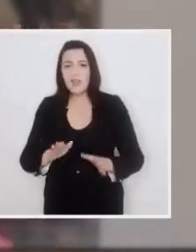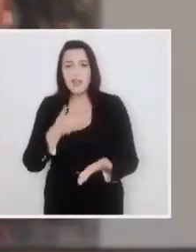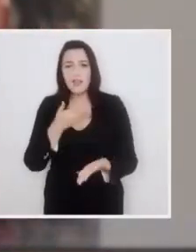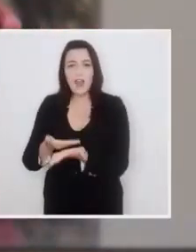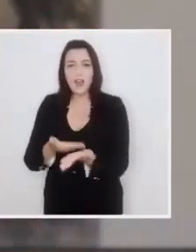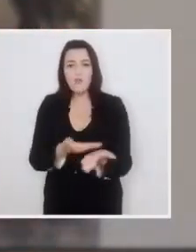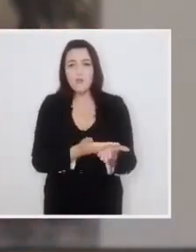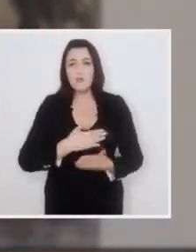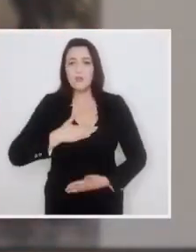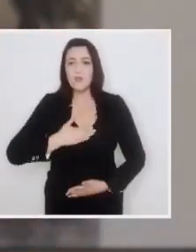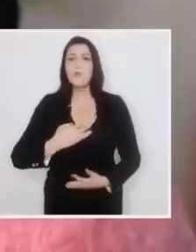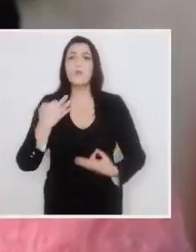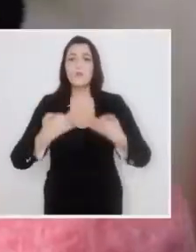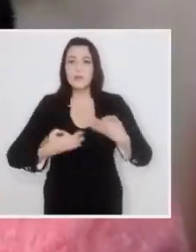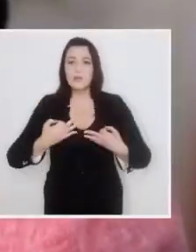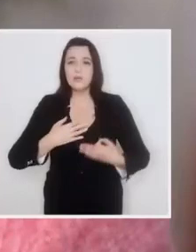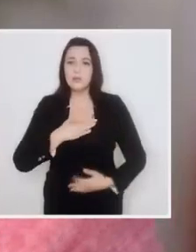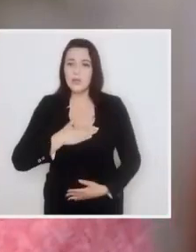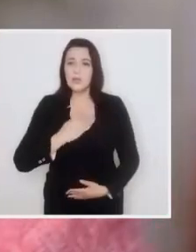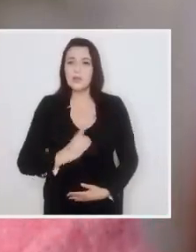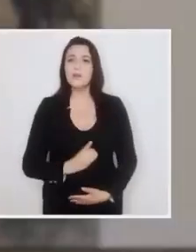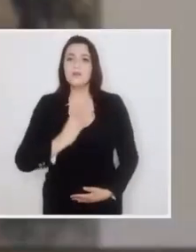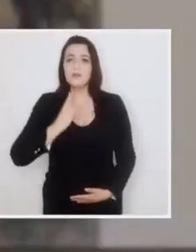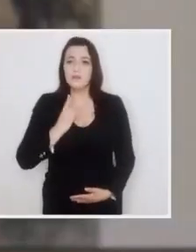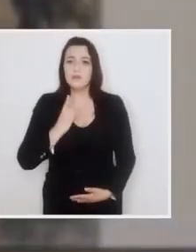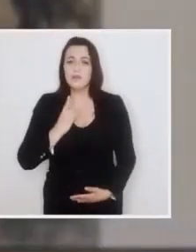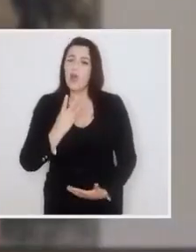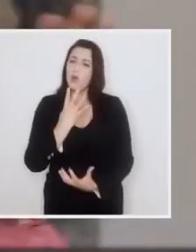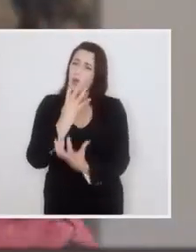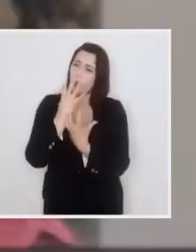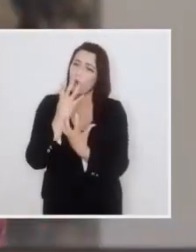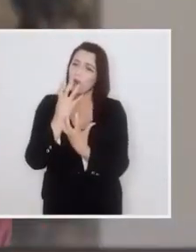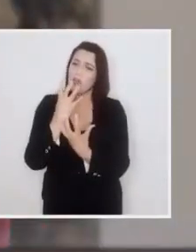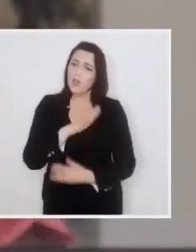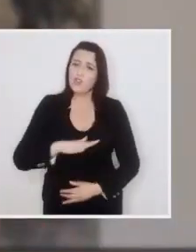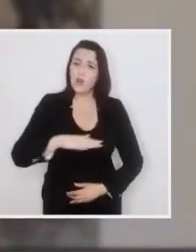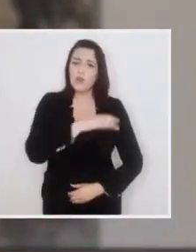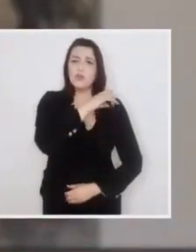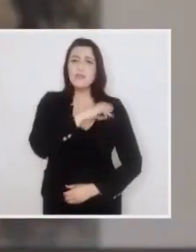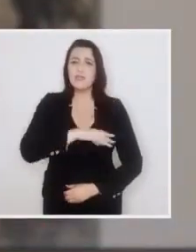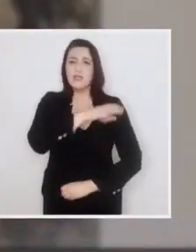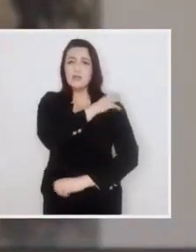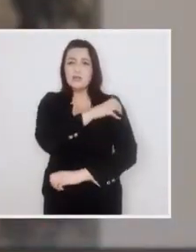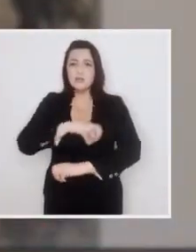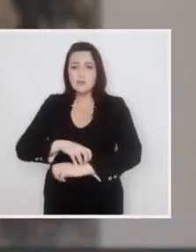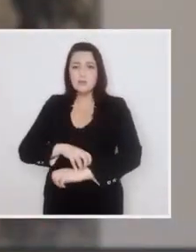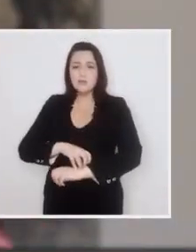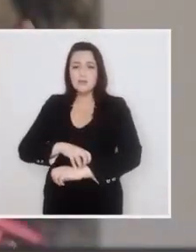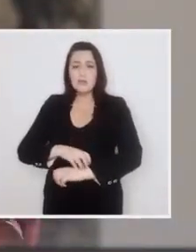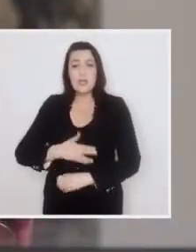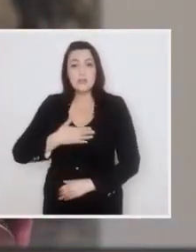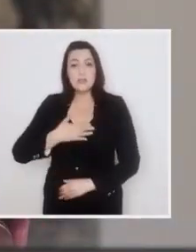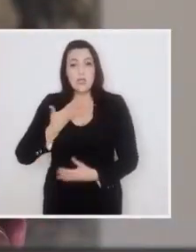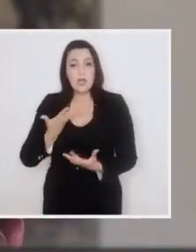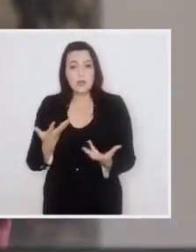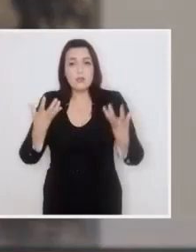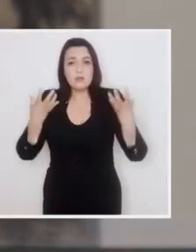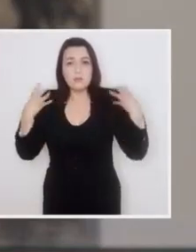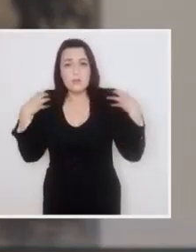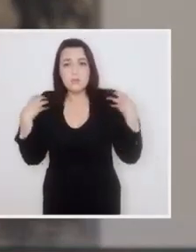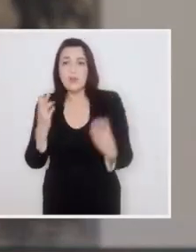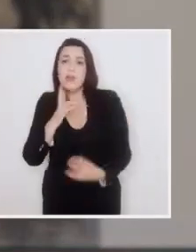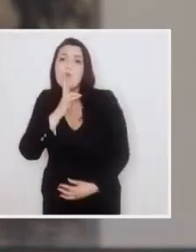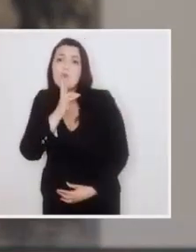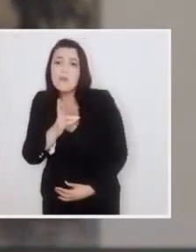abusos. Queremos justicia. Queremos dignidad. Un grito que se escuchó en todo Chile. Siento la obligación